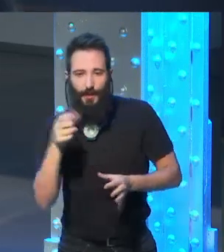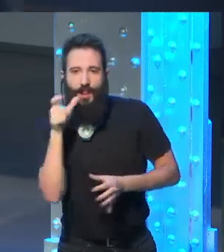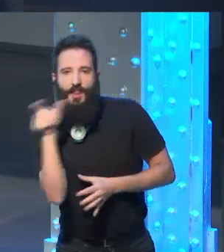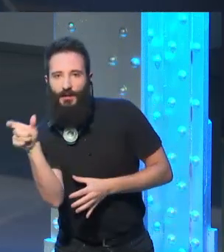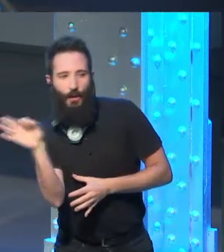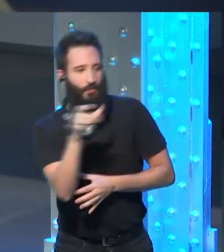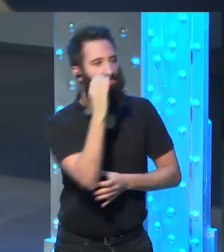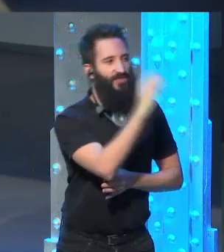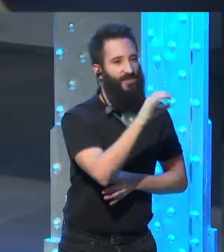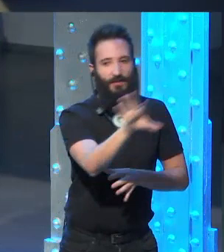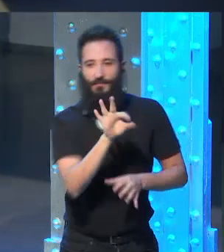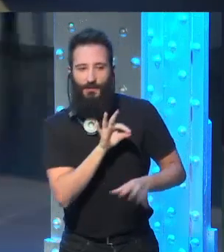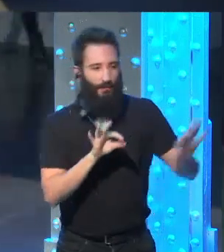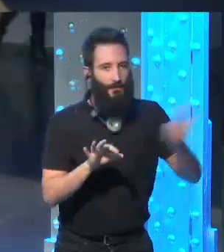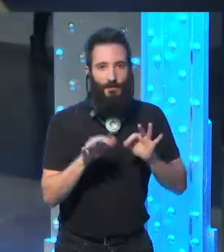letras